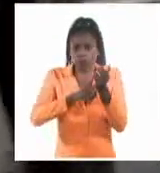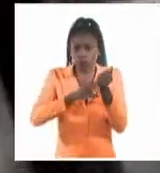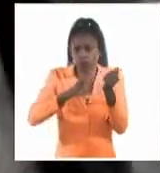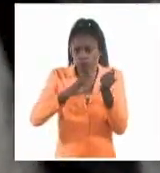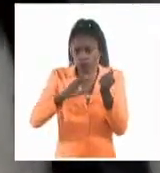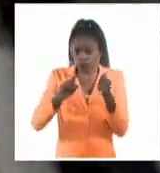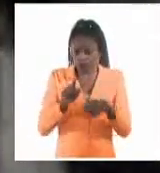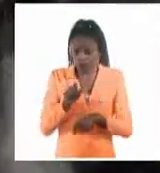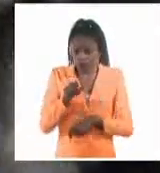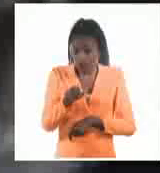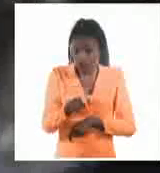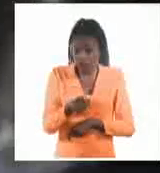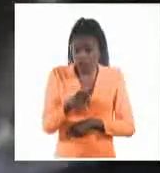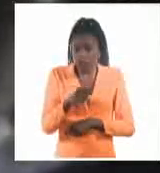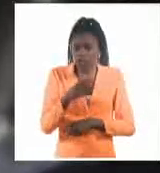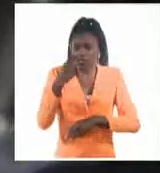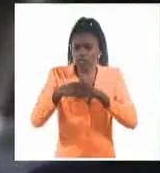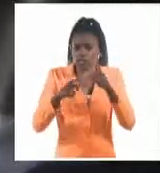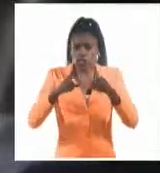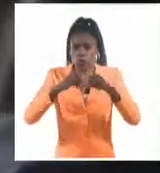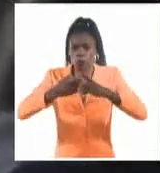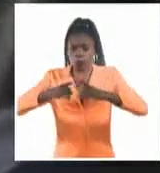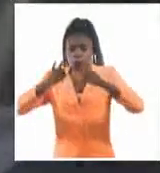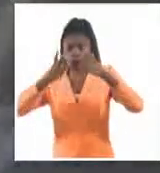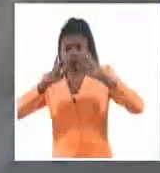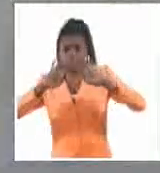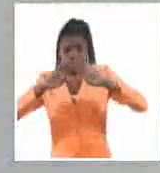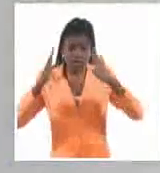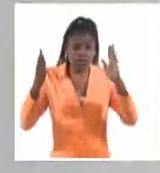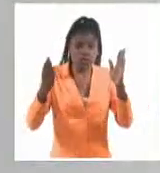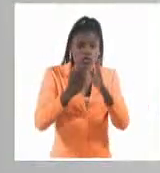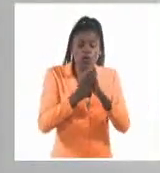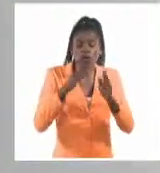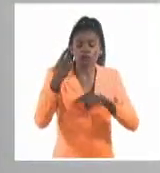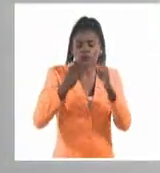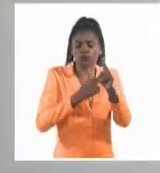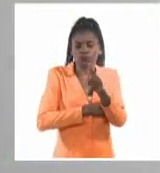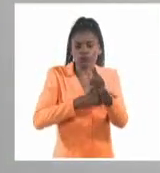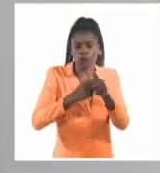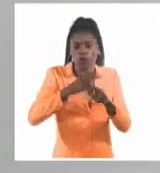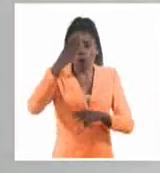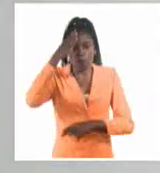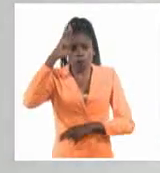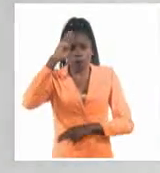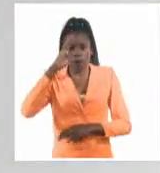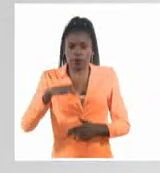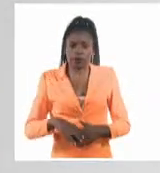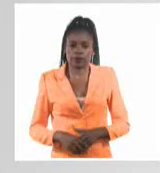Para él se creó este sitio que rinde tributo a todo lo que legó e hizo por Cuba.